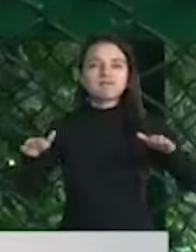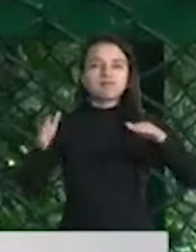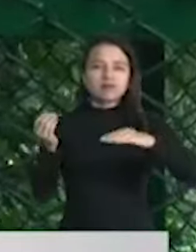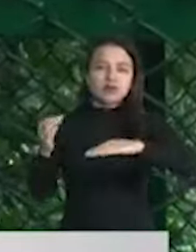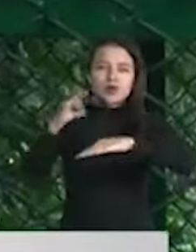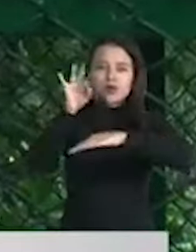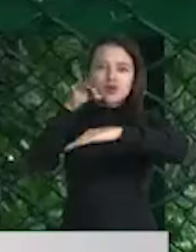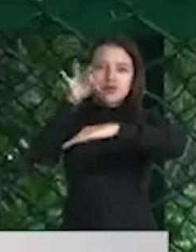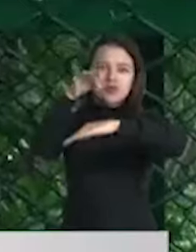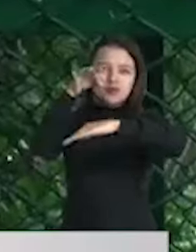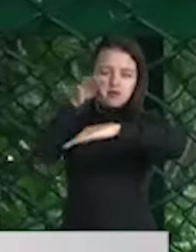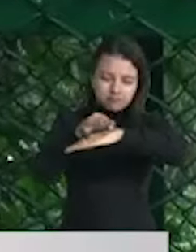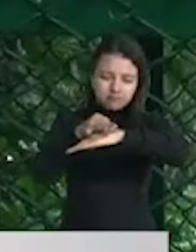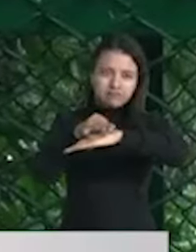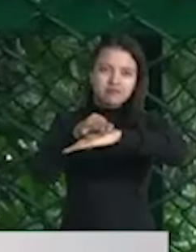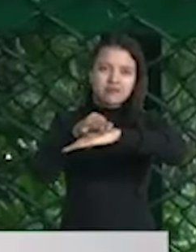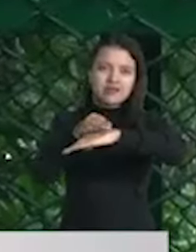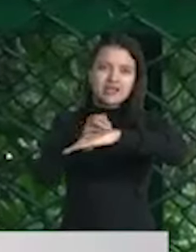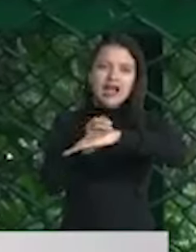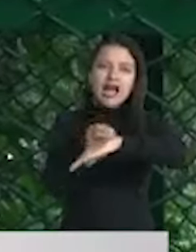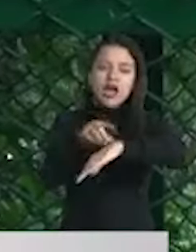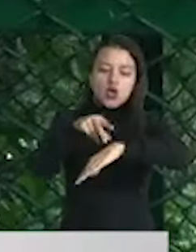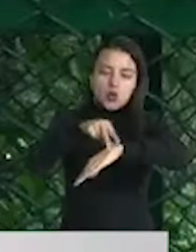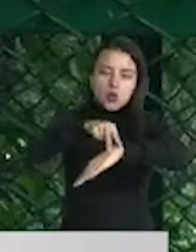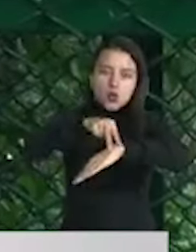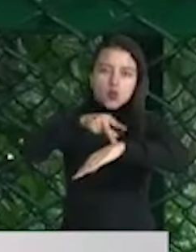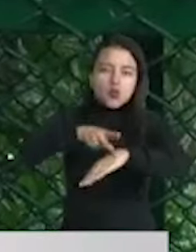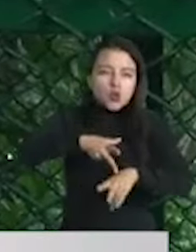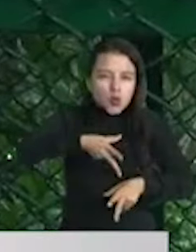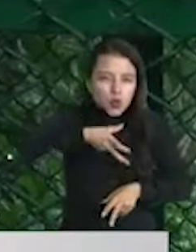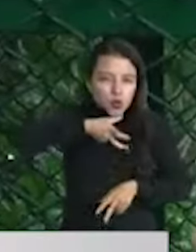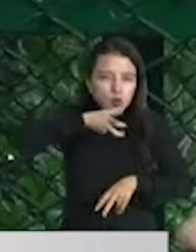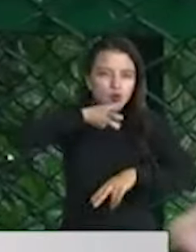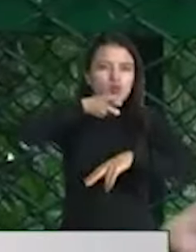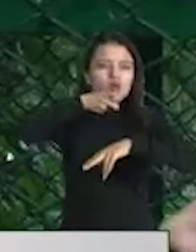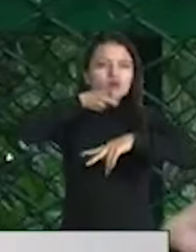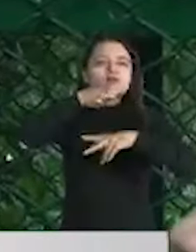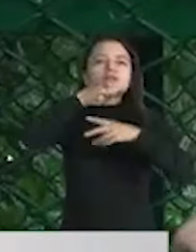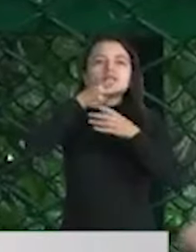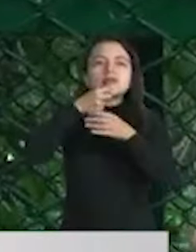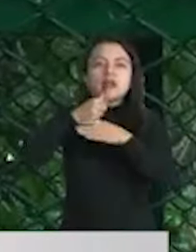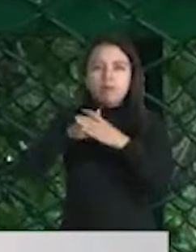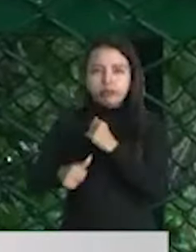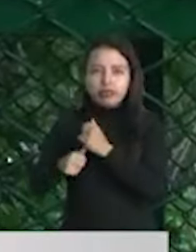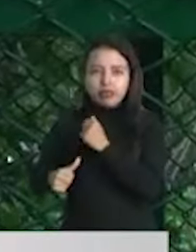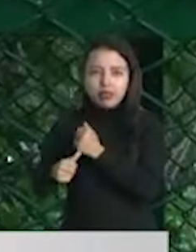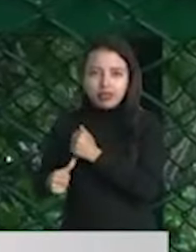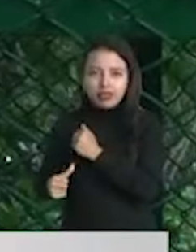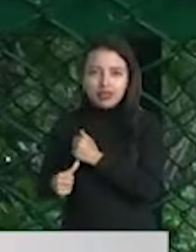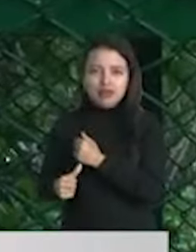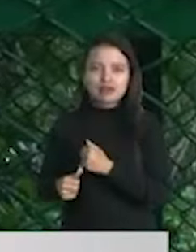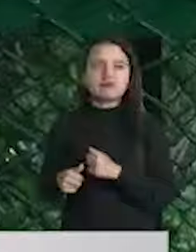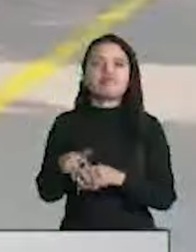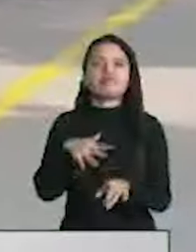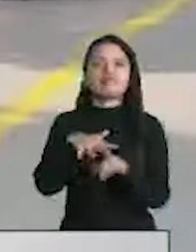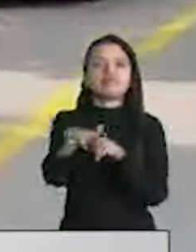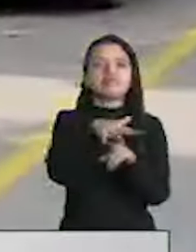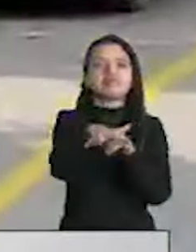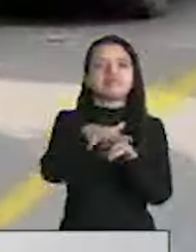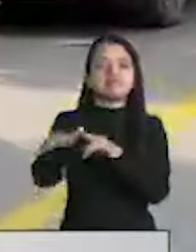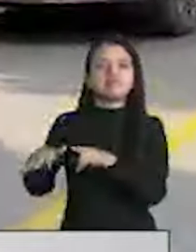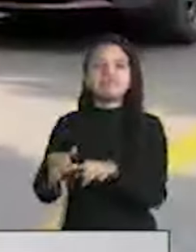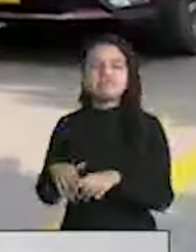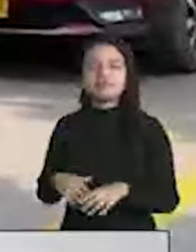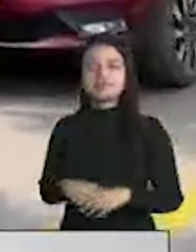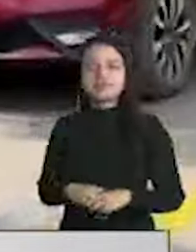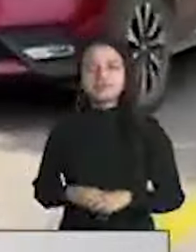ciertas regurgitaciones dentro de la comida donde se paran y pues ahí pueden hacer cierta transmisión de enfermedades. La esperanza